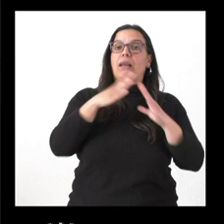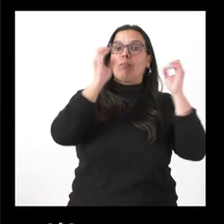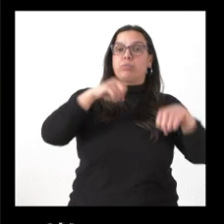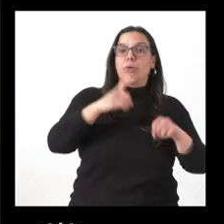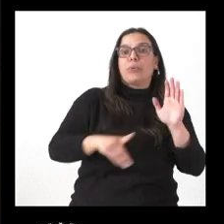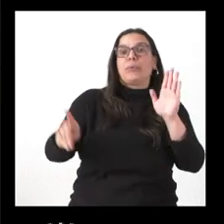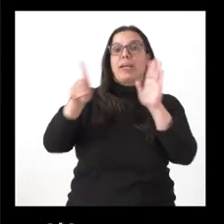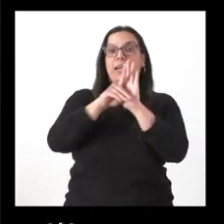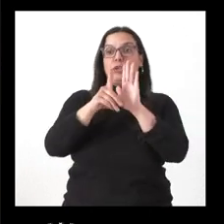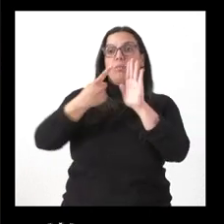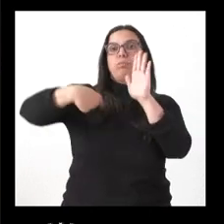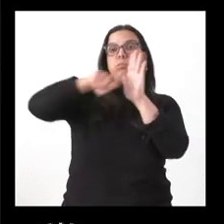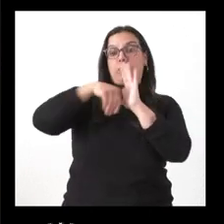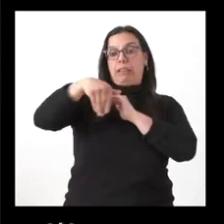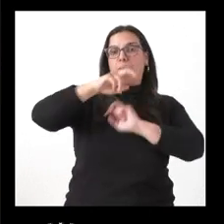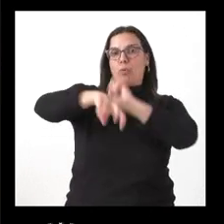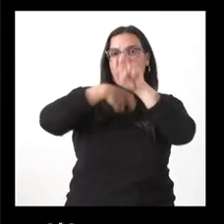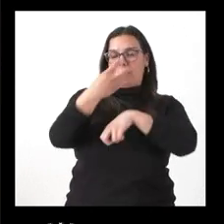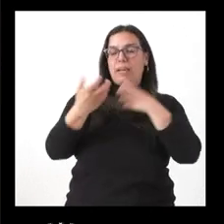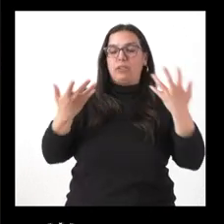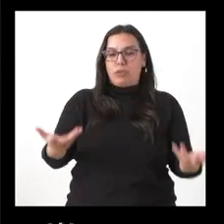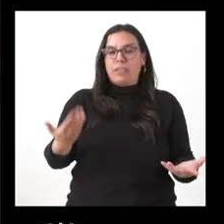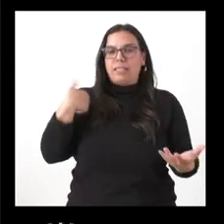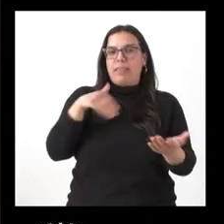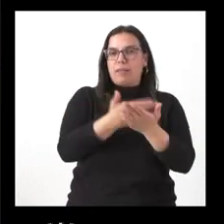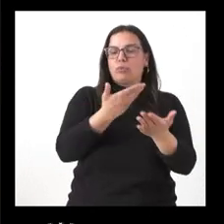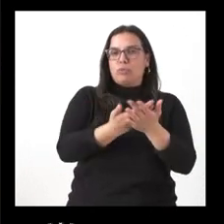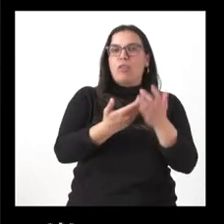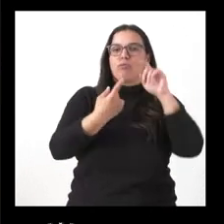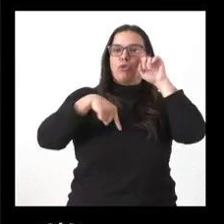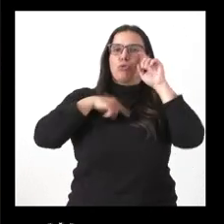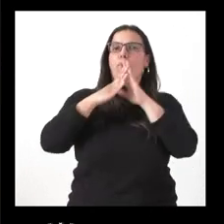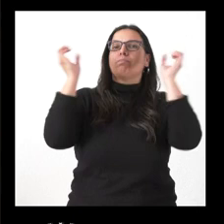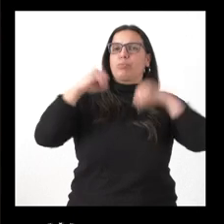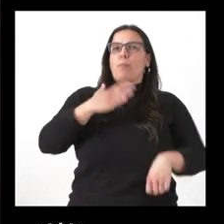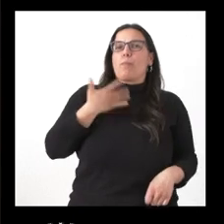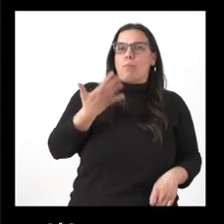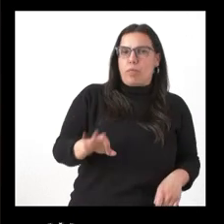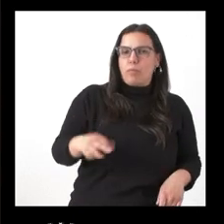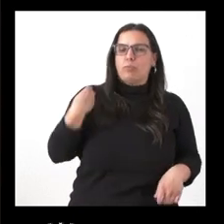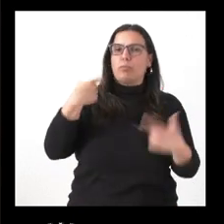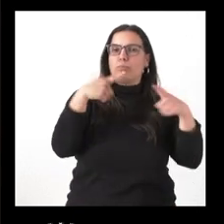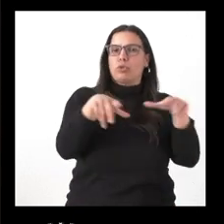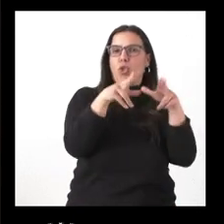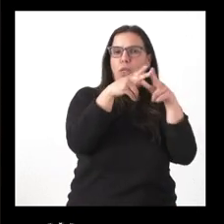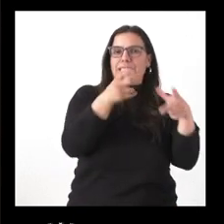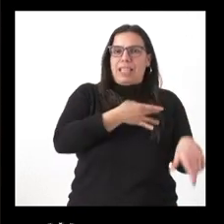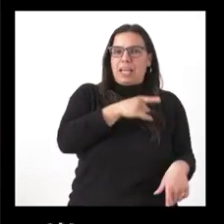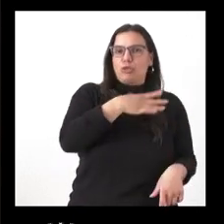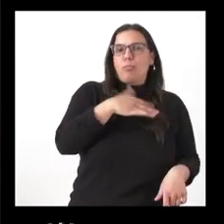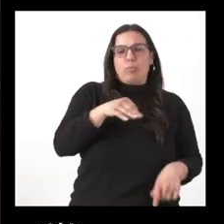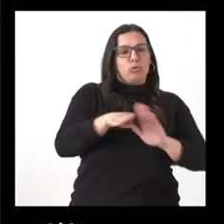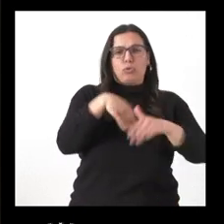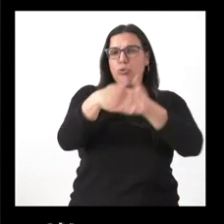ordinario que vamos a modificar por lo tanto hemos demostrado que sabemos llegar a acuerdos con la parte social con la parte sindical y Seguiremos en esa